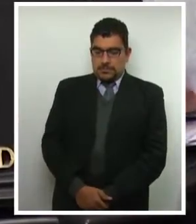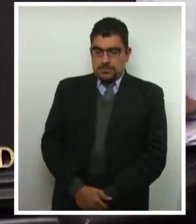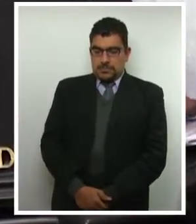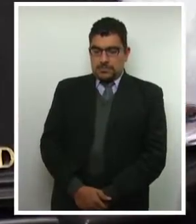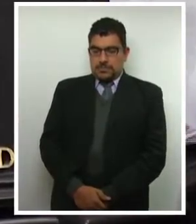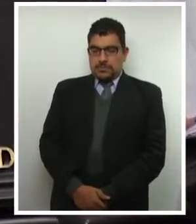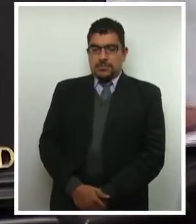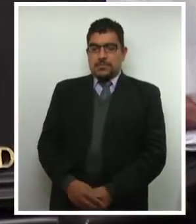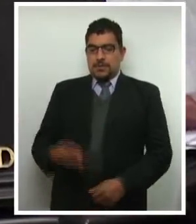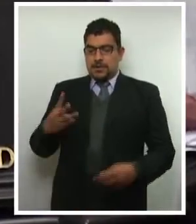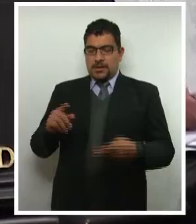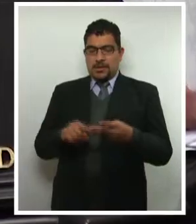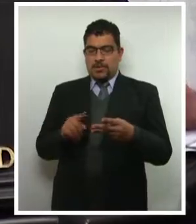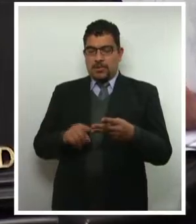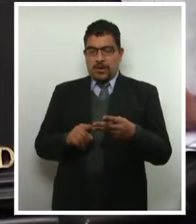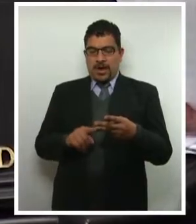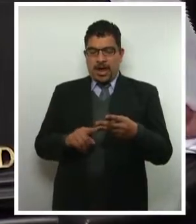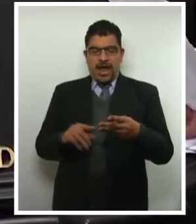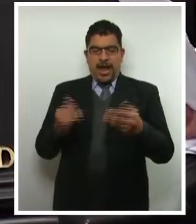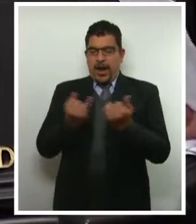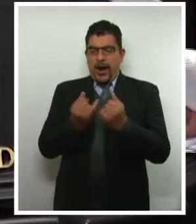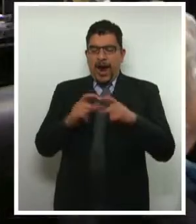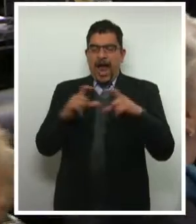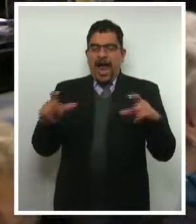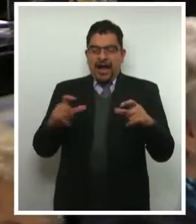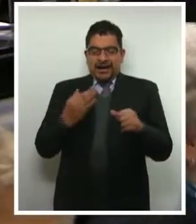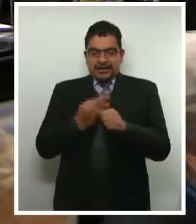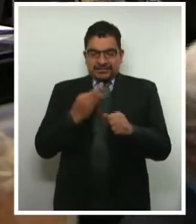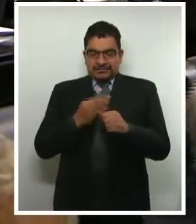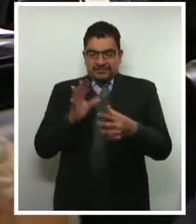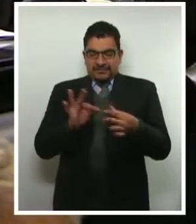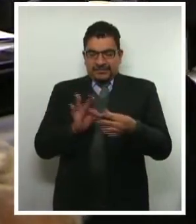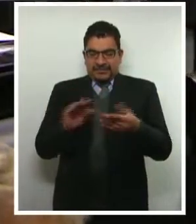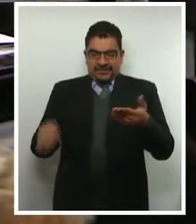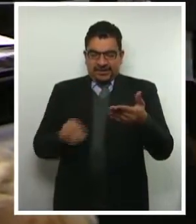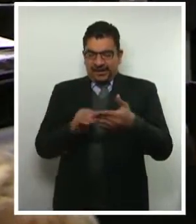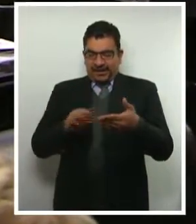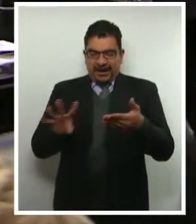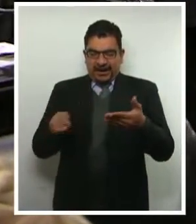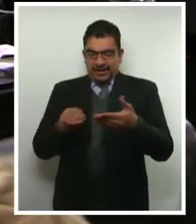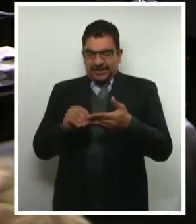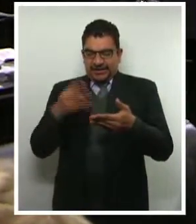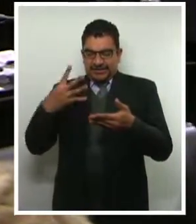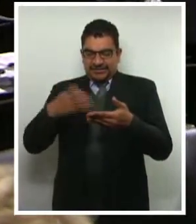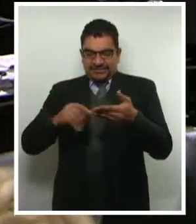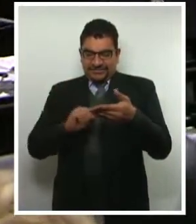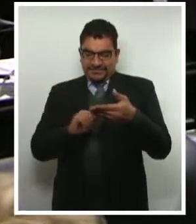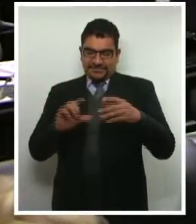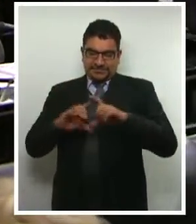El tercer párrafo queda igual y se suprime el cuarto párrafo.